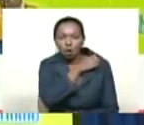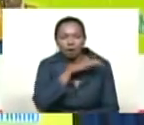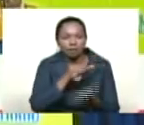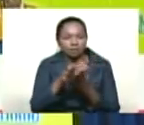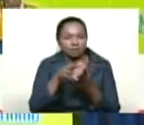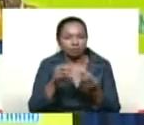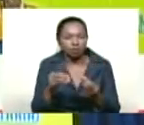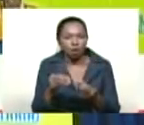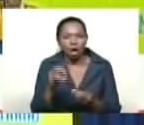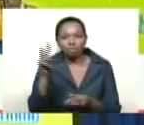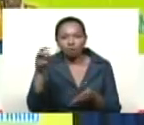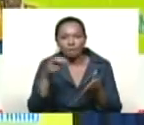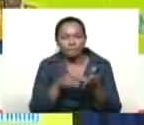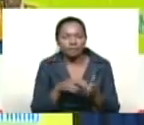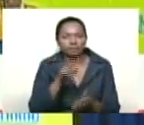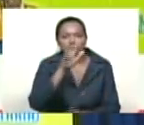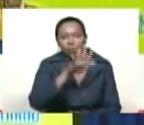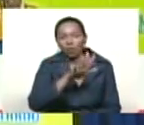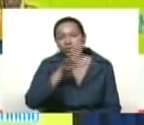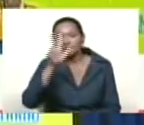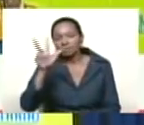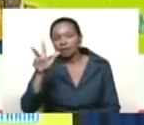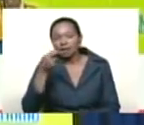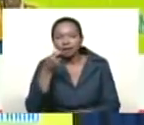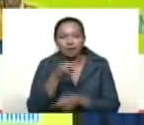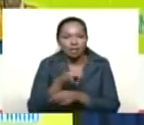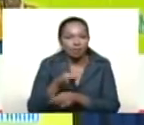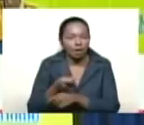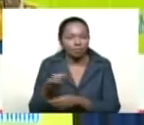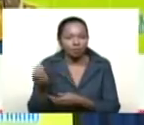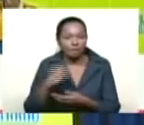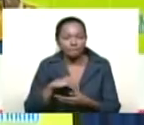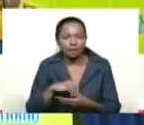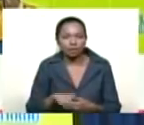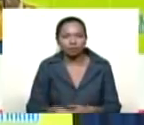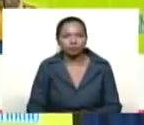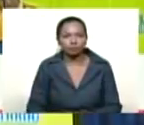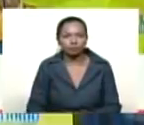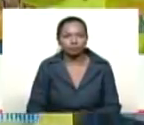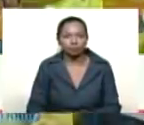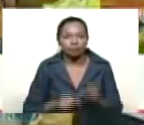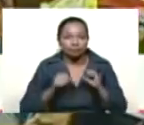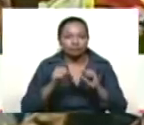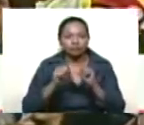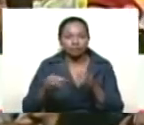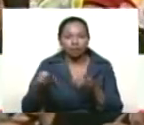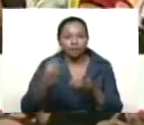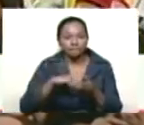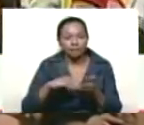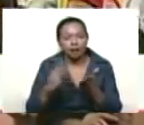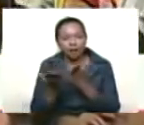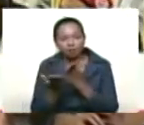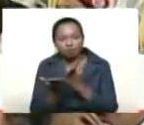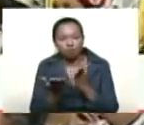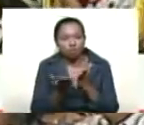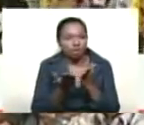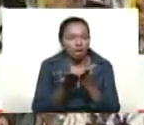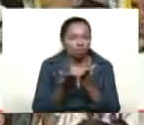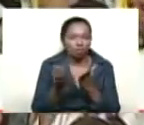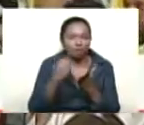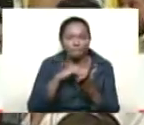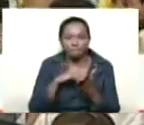estos 2053 graduandos y graduandas que continúen sus estudios de posgrado de